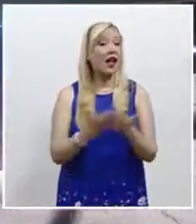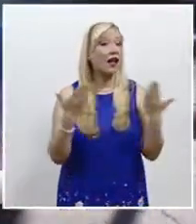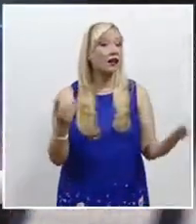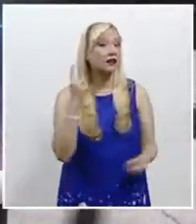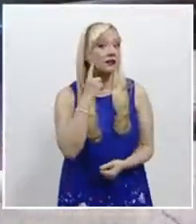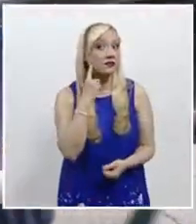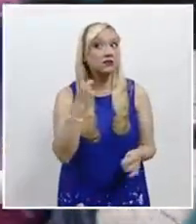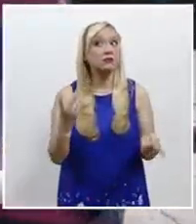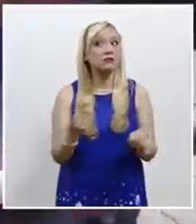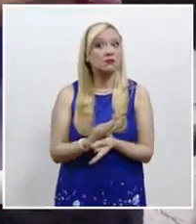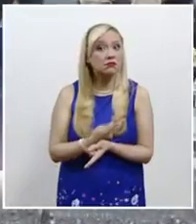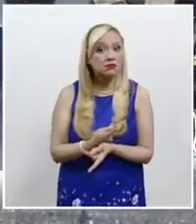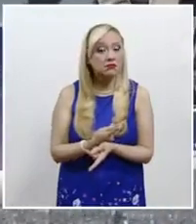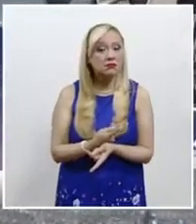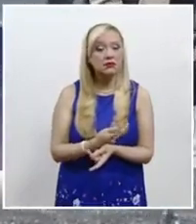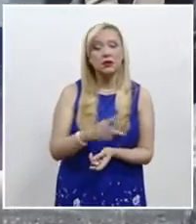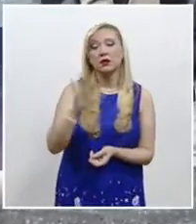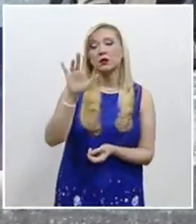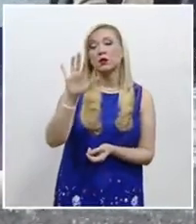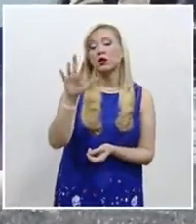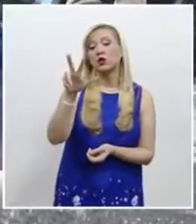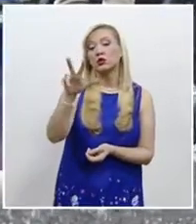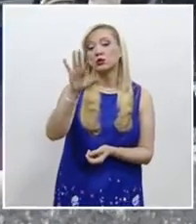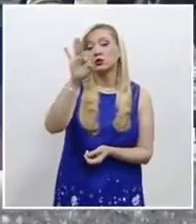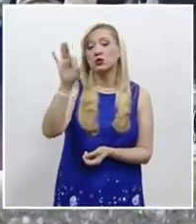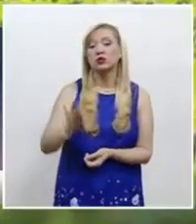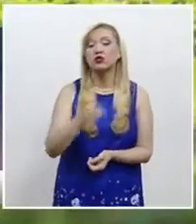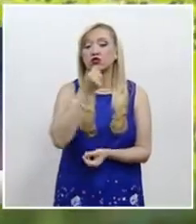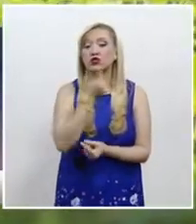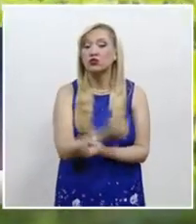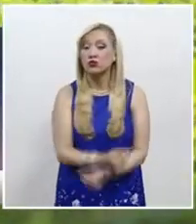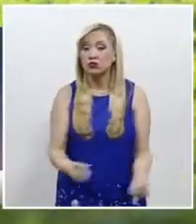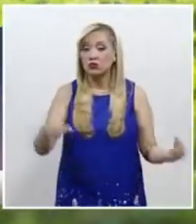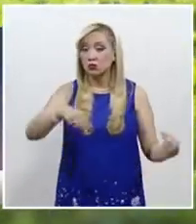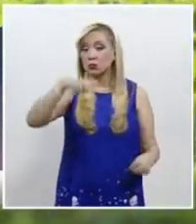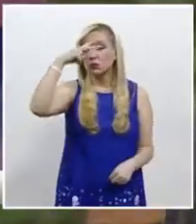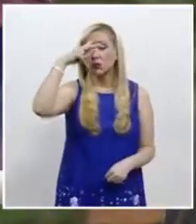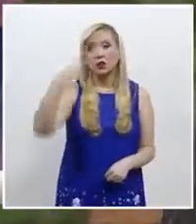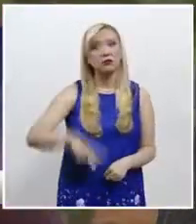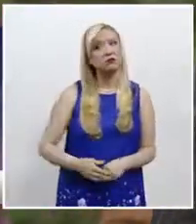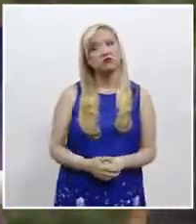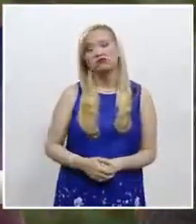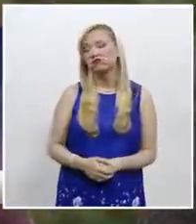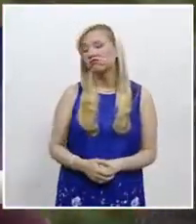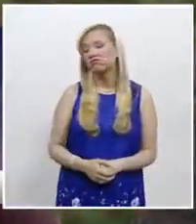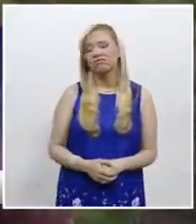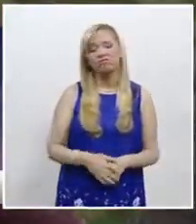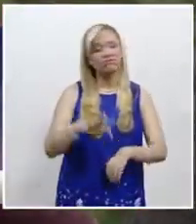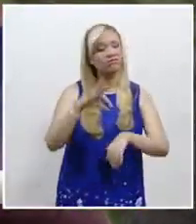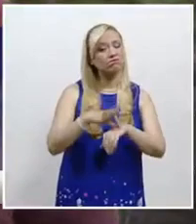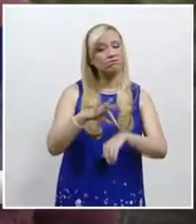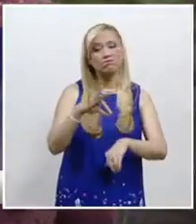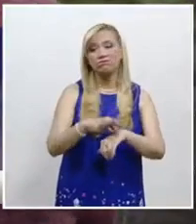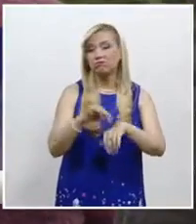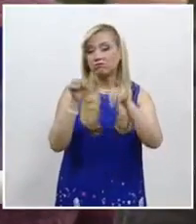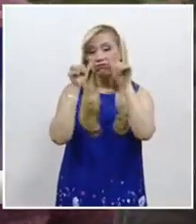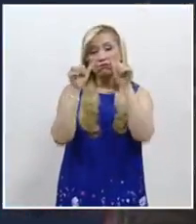Al regresar, el 58% de los infantes en México no tiene acceso a servicios de